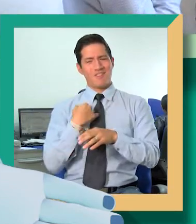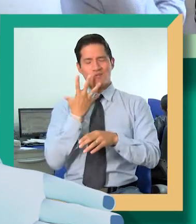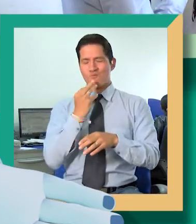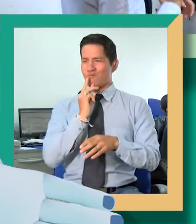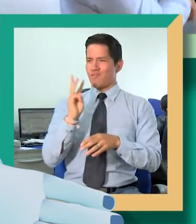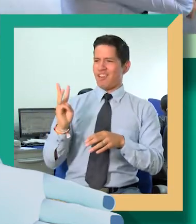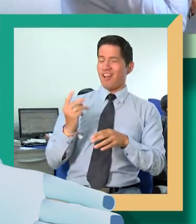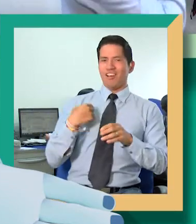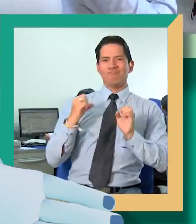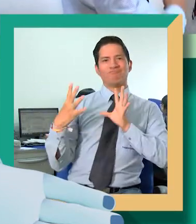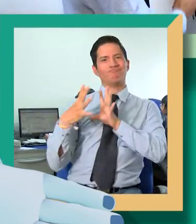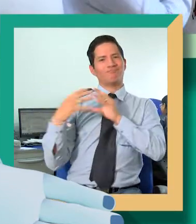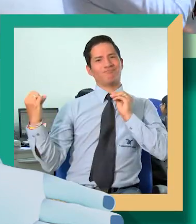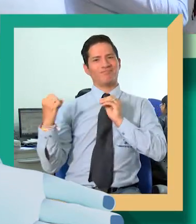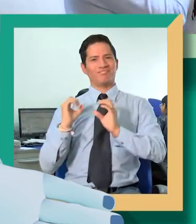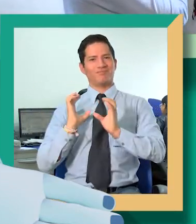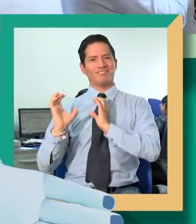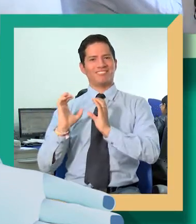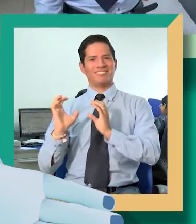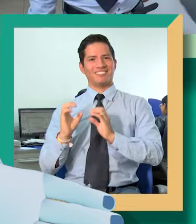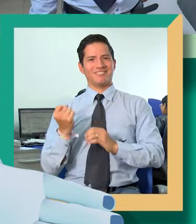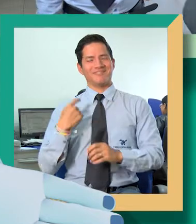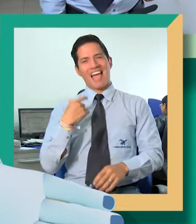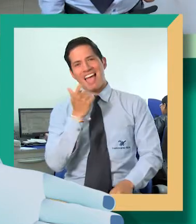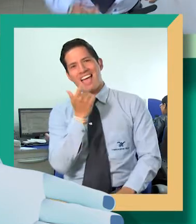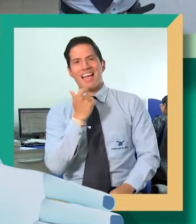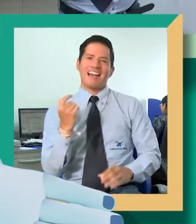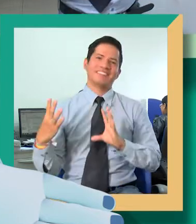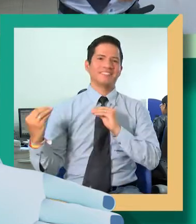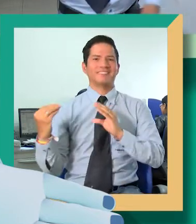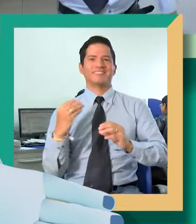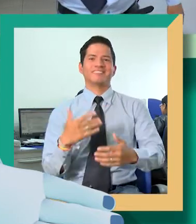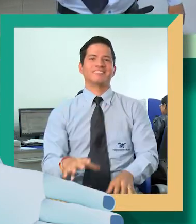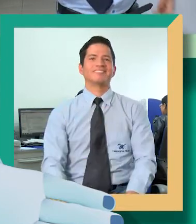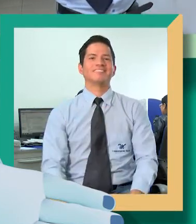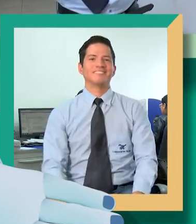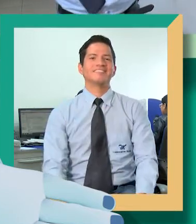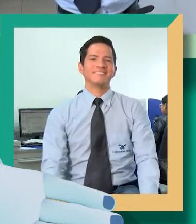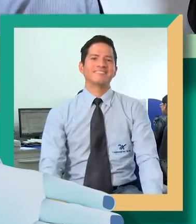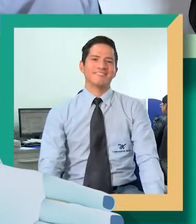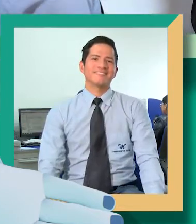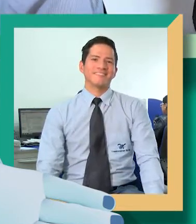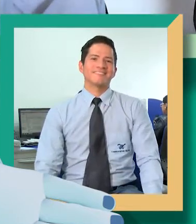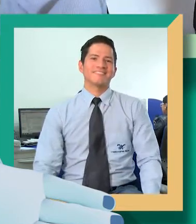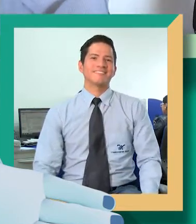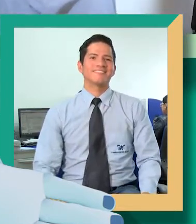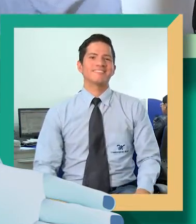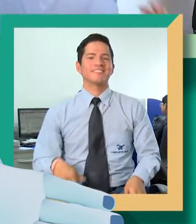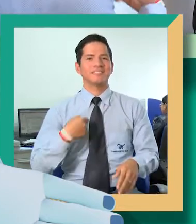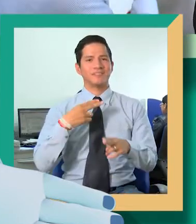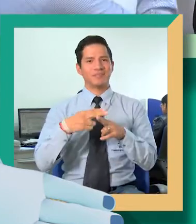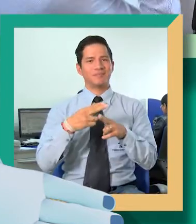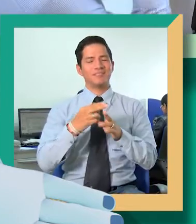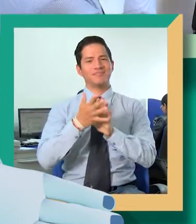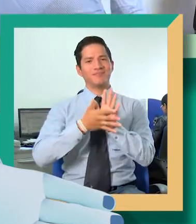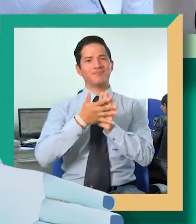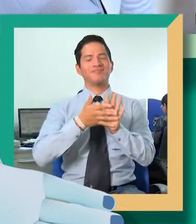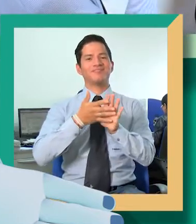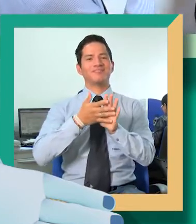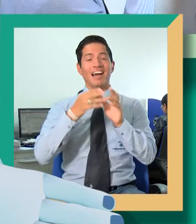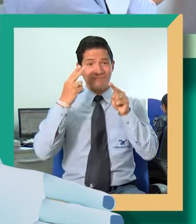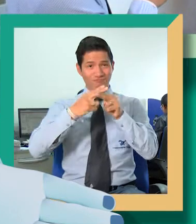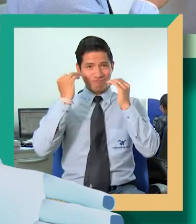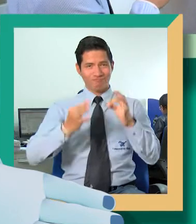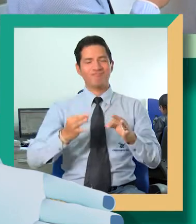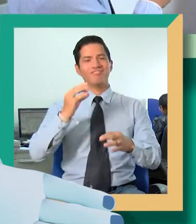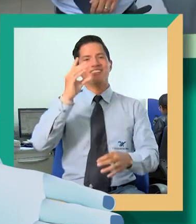un poco más las señas y son oyentes mis compañeros. Es increíble cómo han aprendido en una sola semana varias señas.